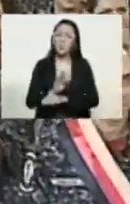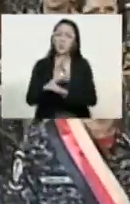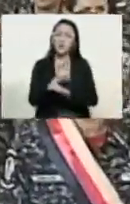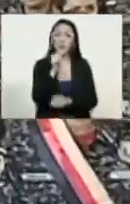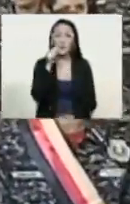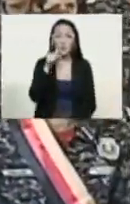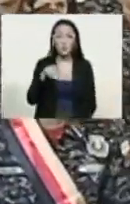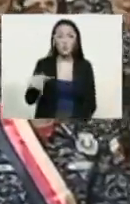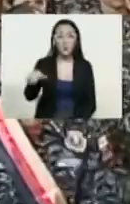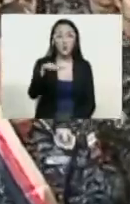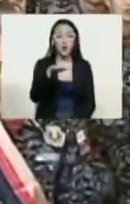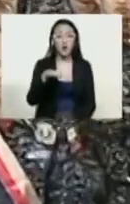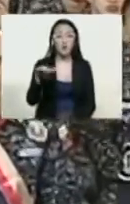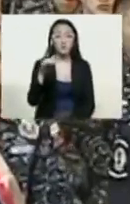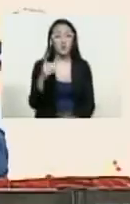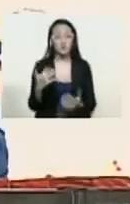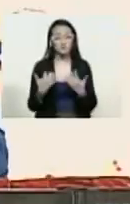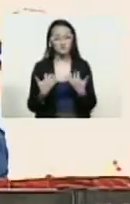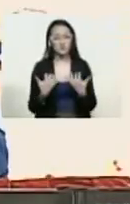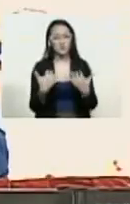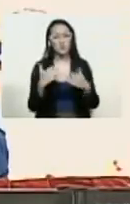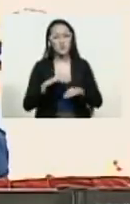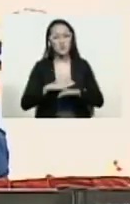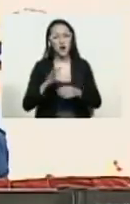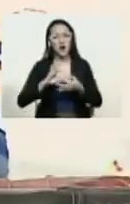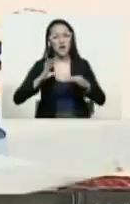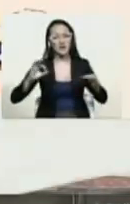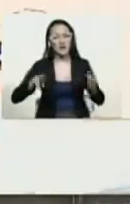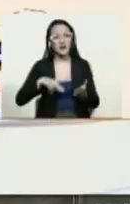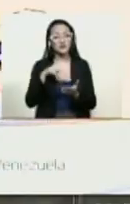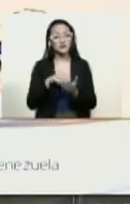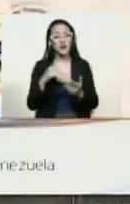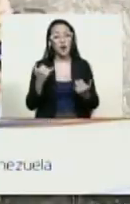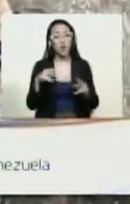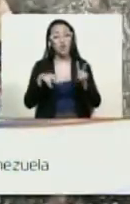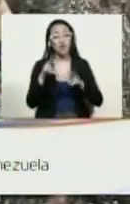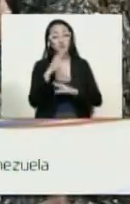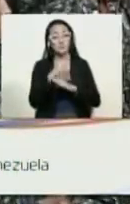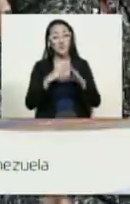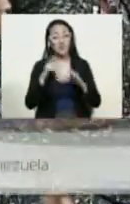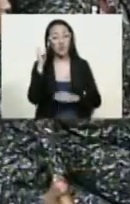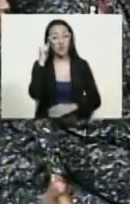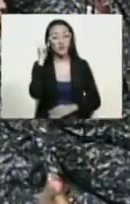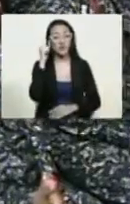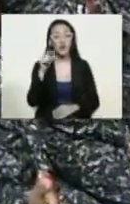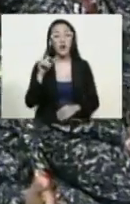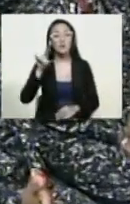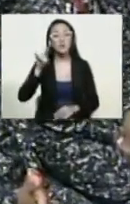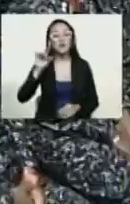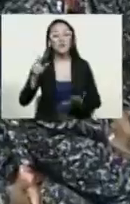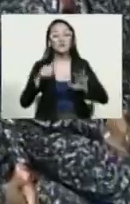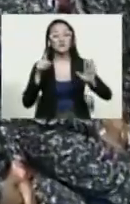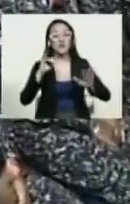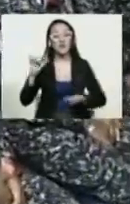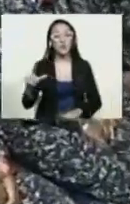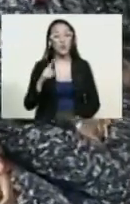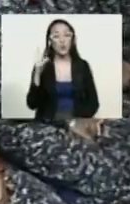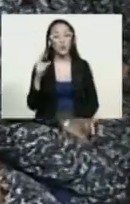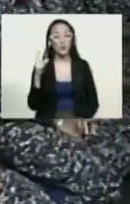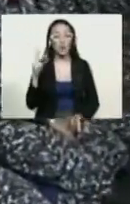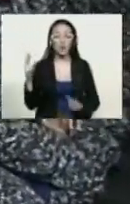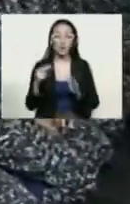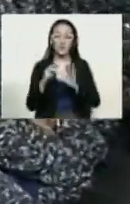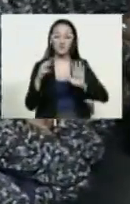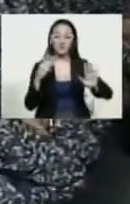pueblo. Quise hacer este acto en cadena nacional hoy mediodía del lunes 16 de julio del 2018,